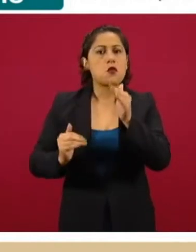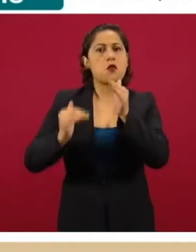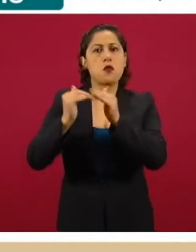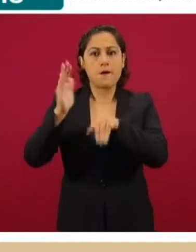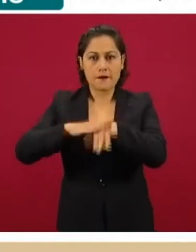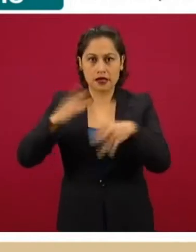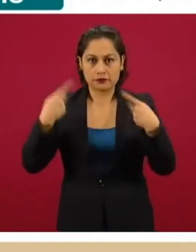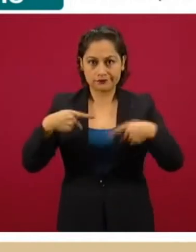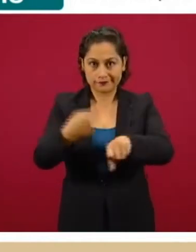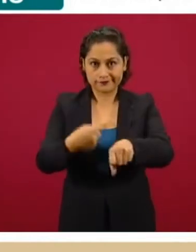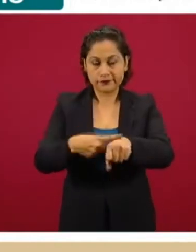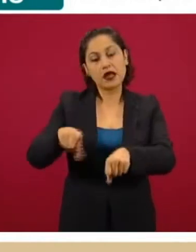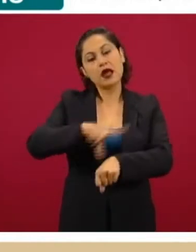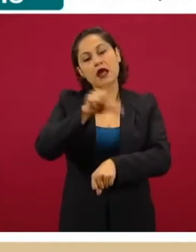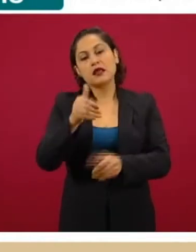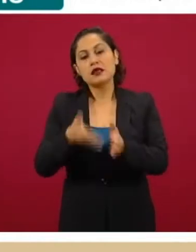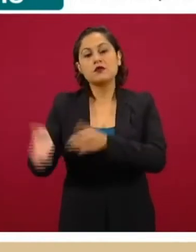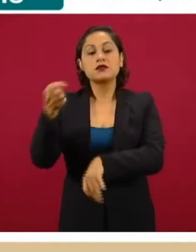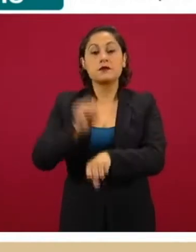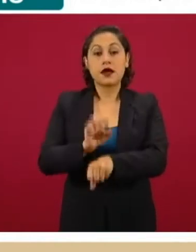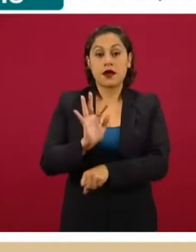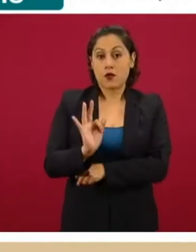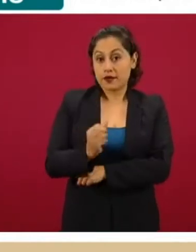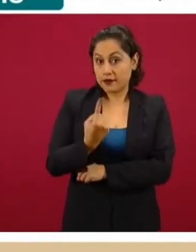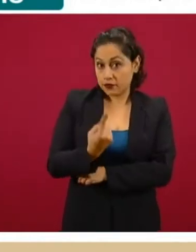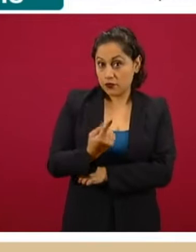de la 41 a la 42, que es la que estamos